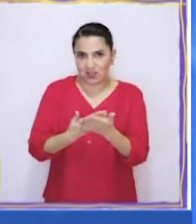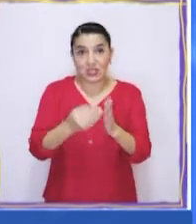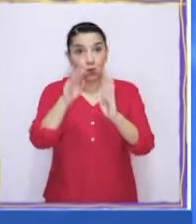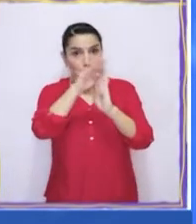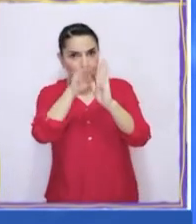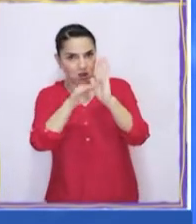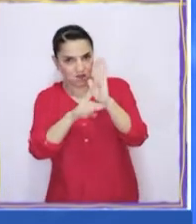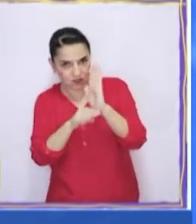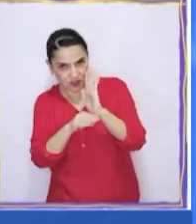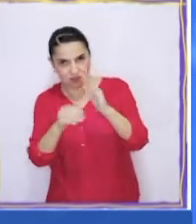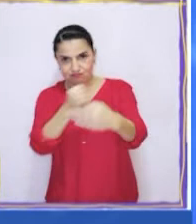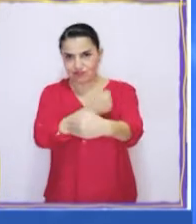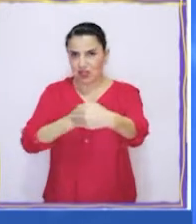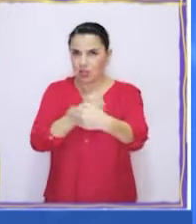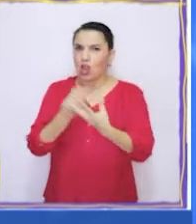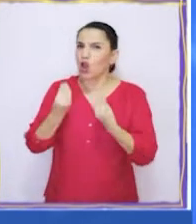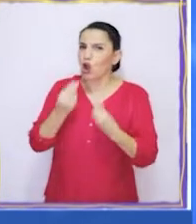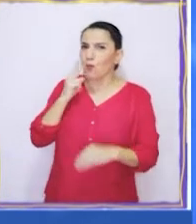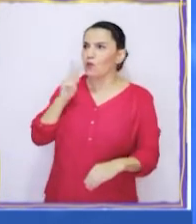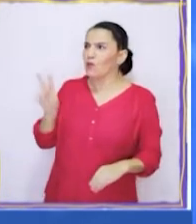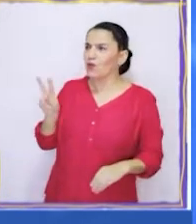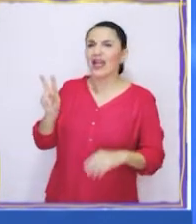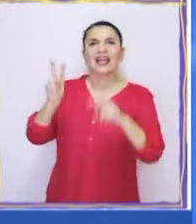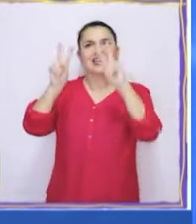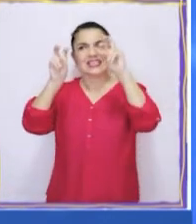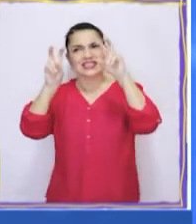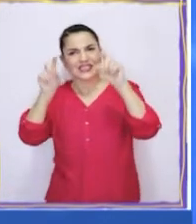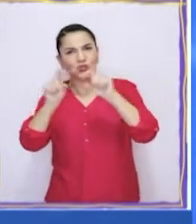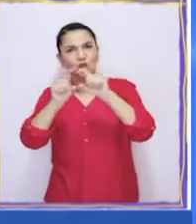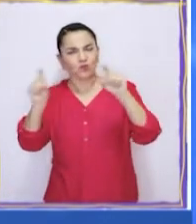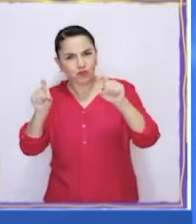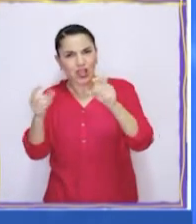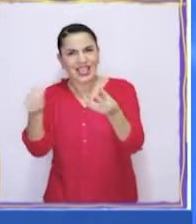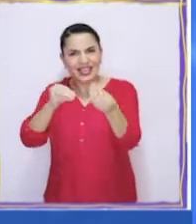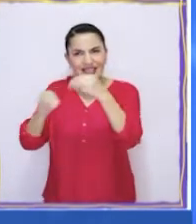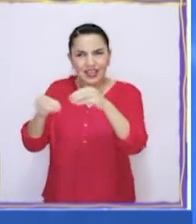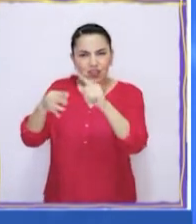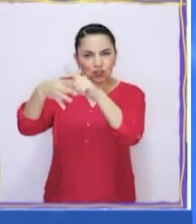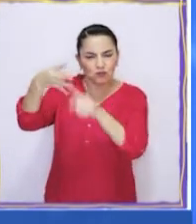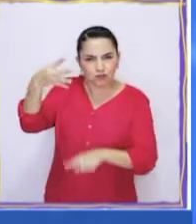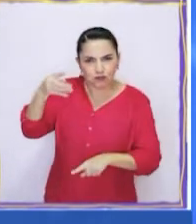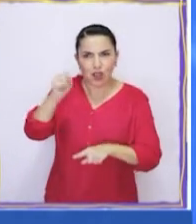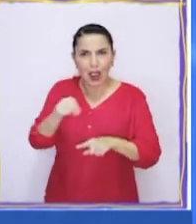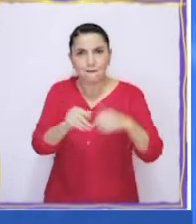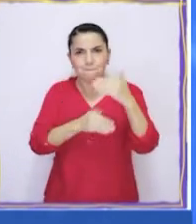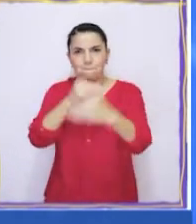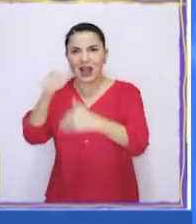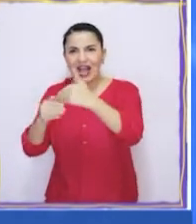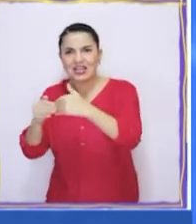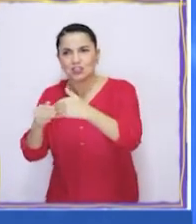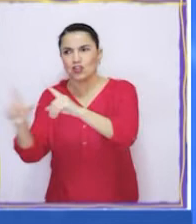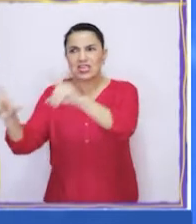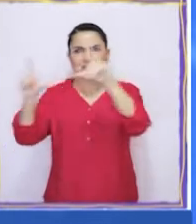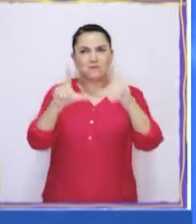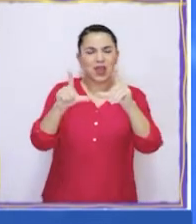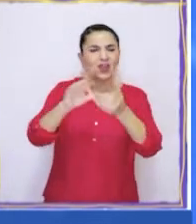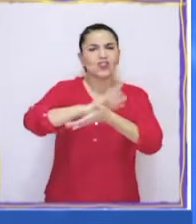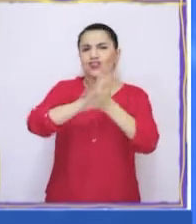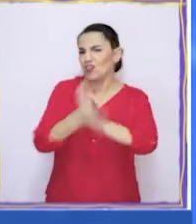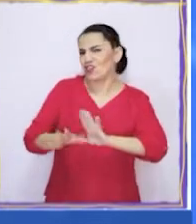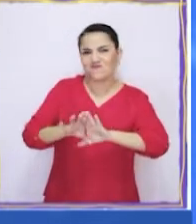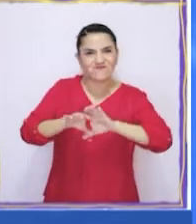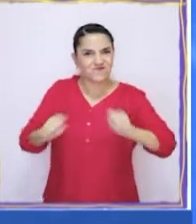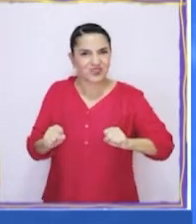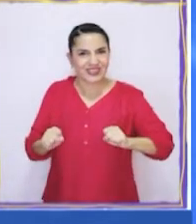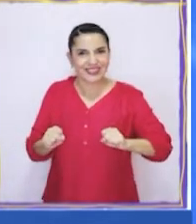nuestra receta a ver cómo quedó guau tenemos el título los ingredientes los pasos la imagen tenemos todo está